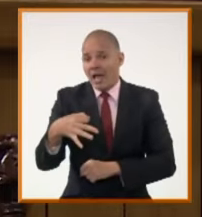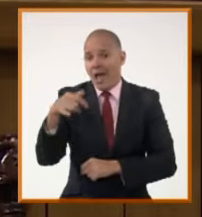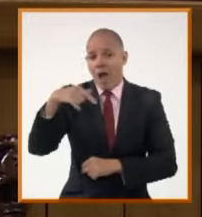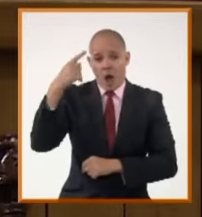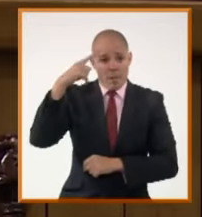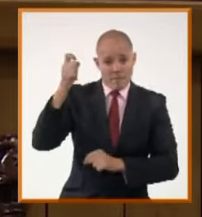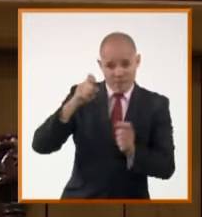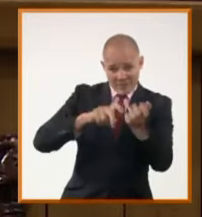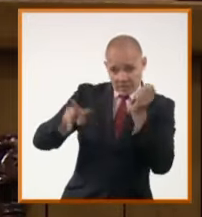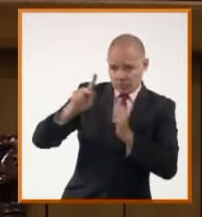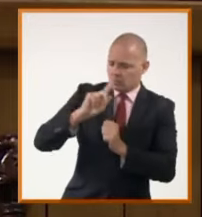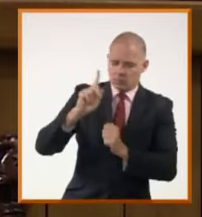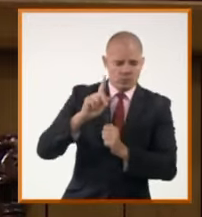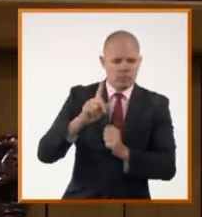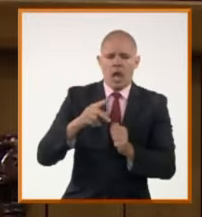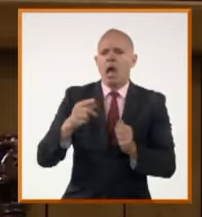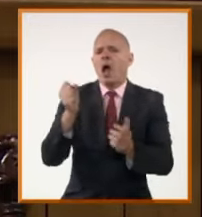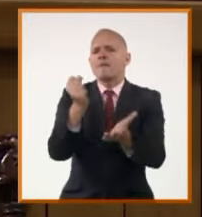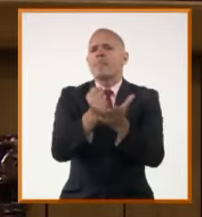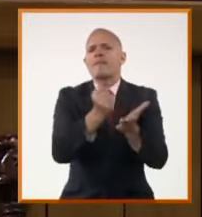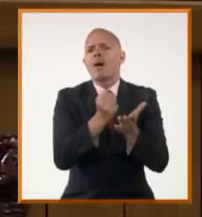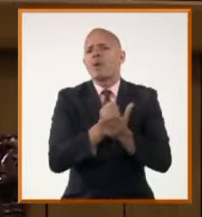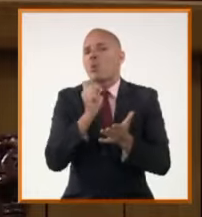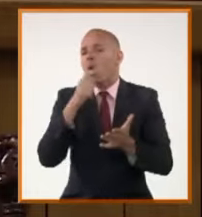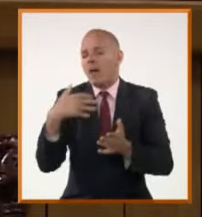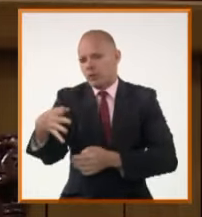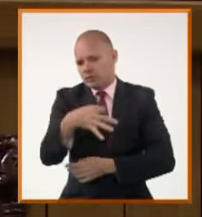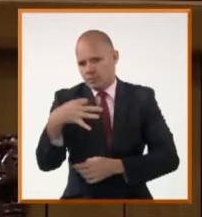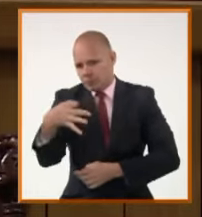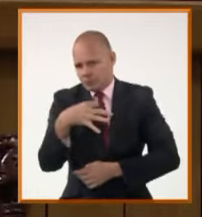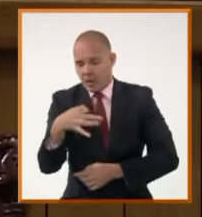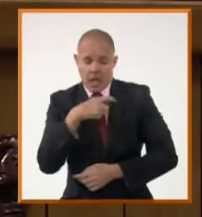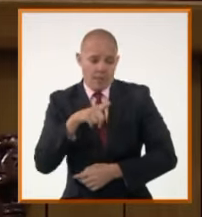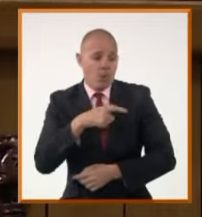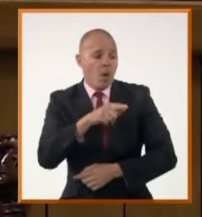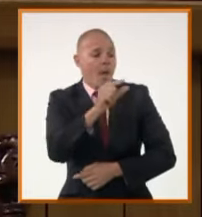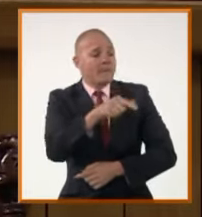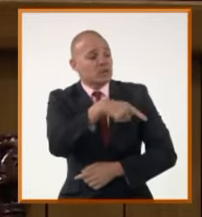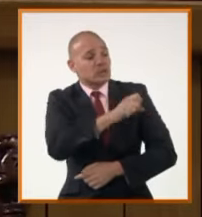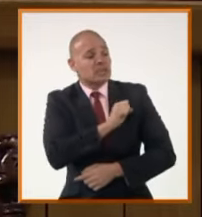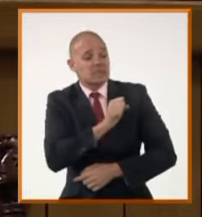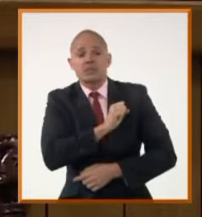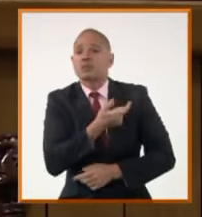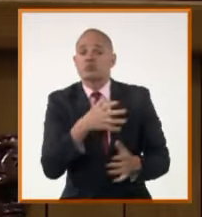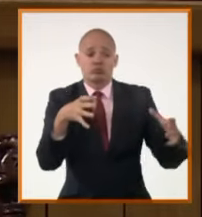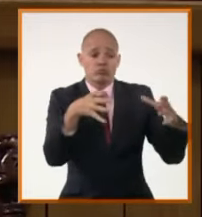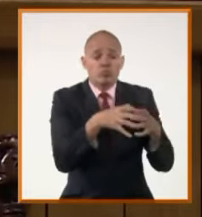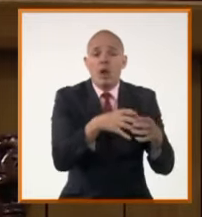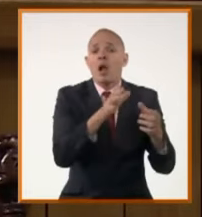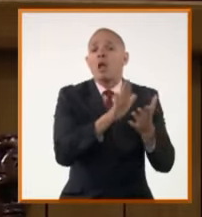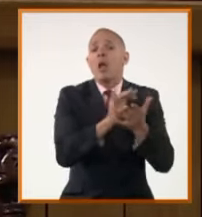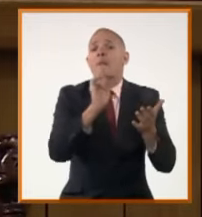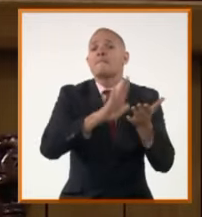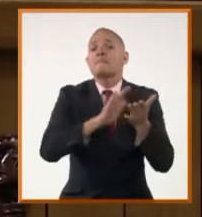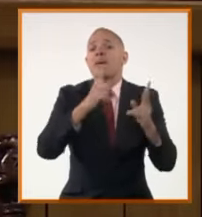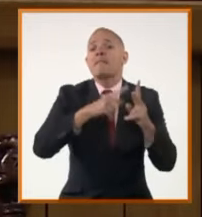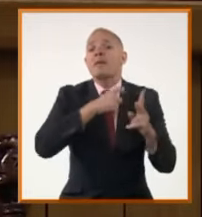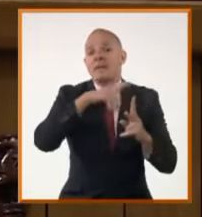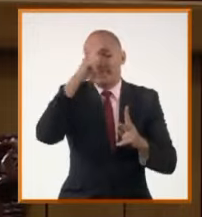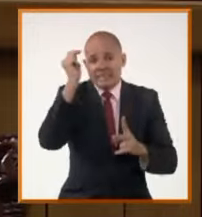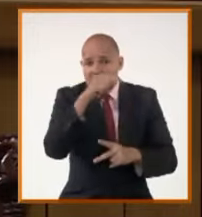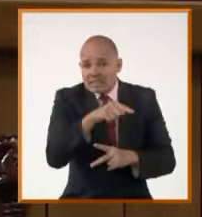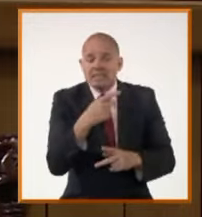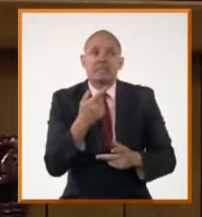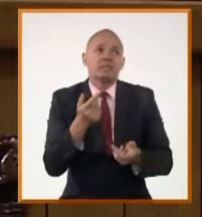nuevas estructuras un área, un departamento donde va a haber personas que se van a dedicar a esto. No son los que van a aprobar, son los que